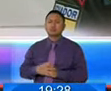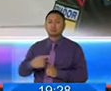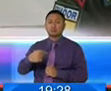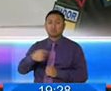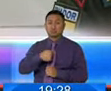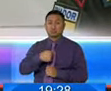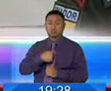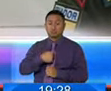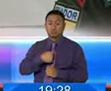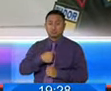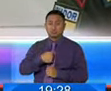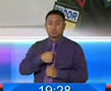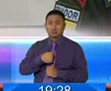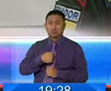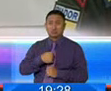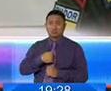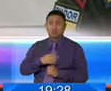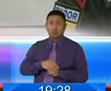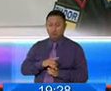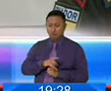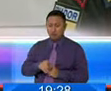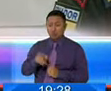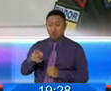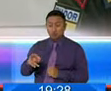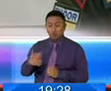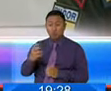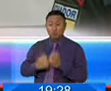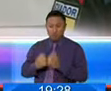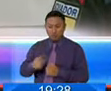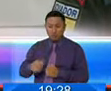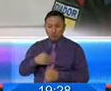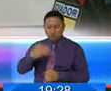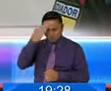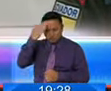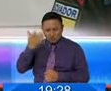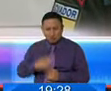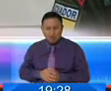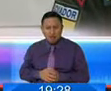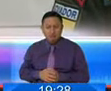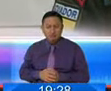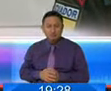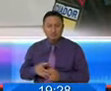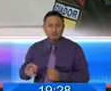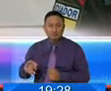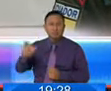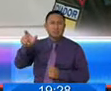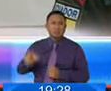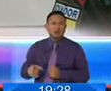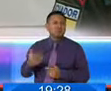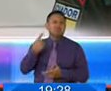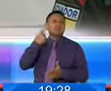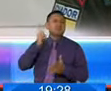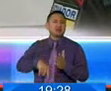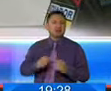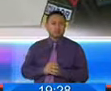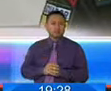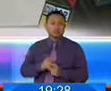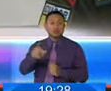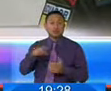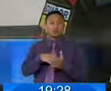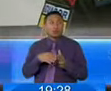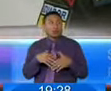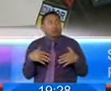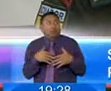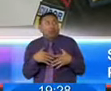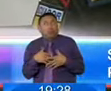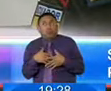están involucrados en cierto tipo de delitos que nada tienen que ver. Y la finalidad de ellos es que se intimiden y